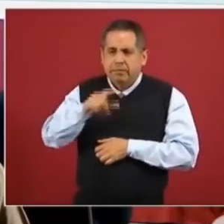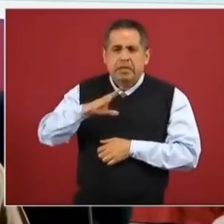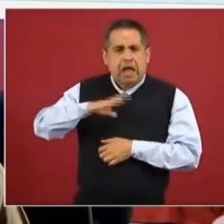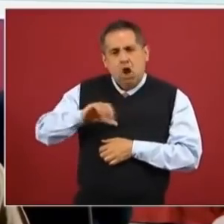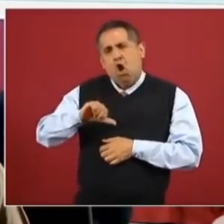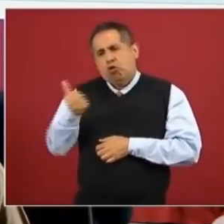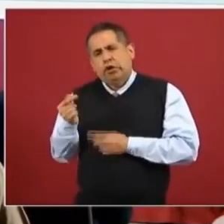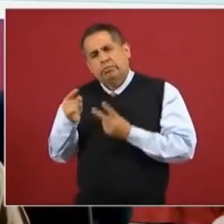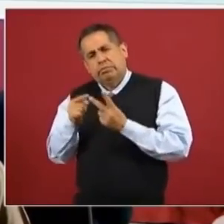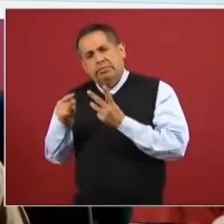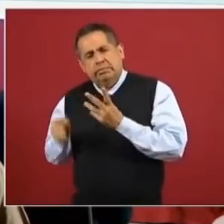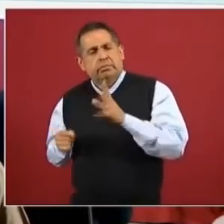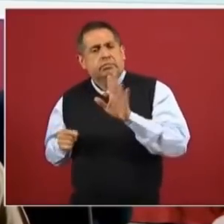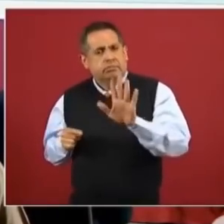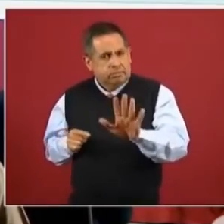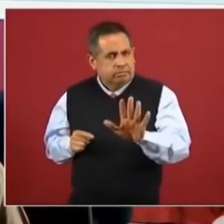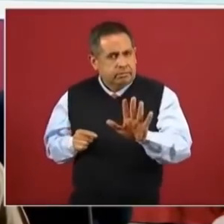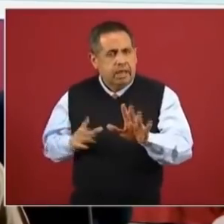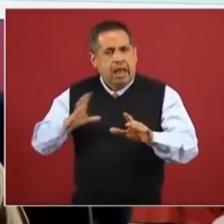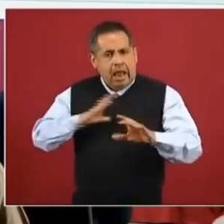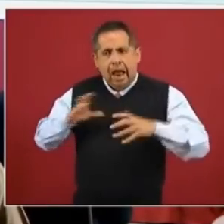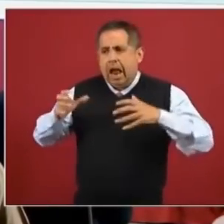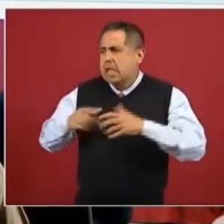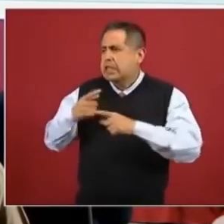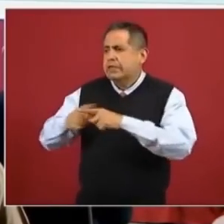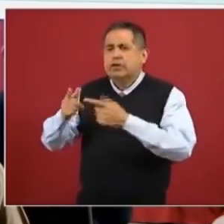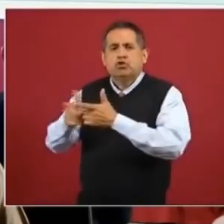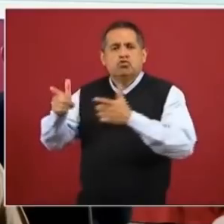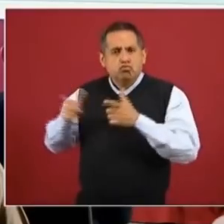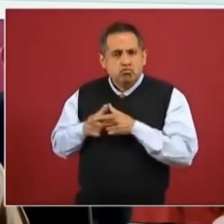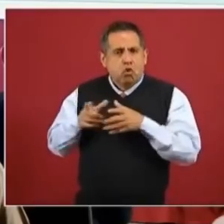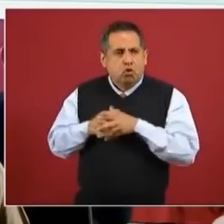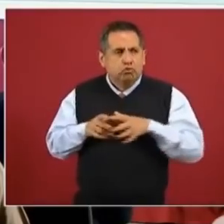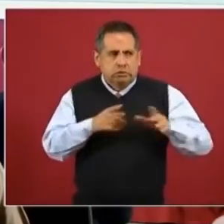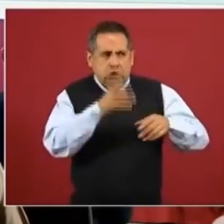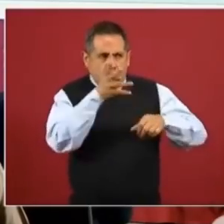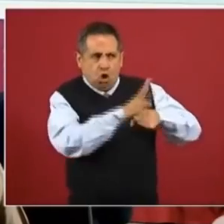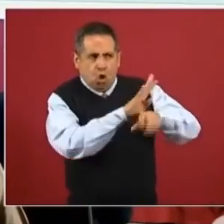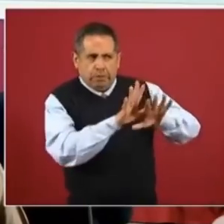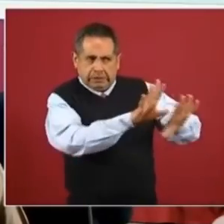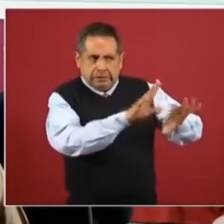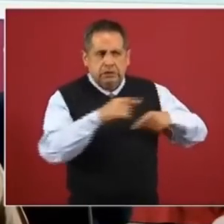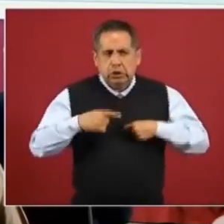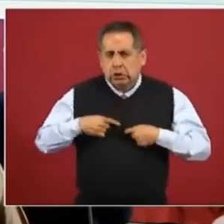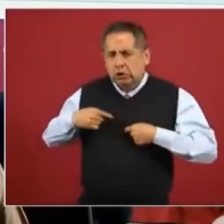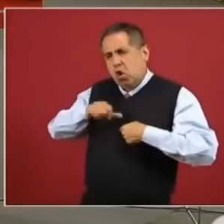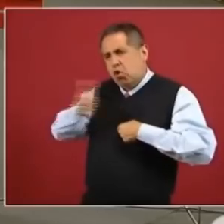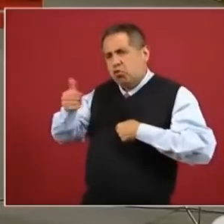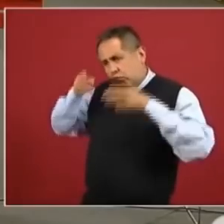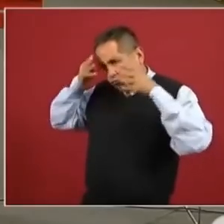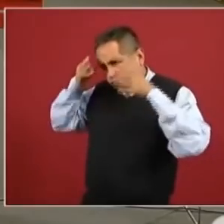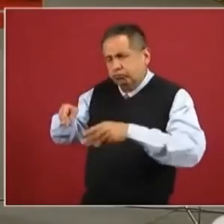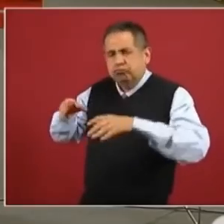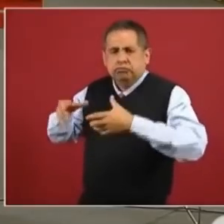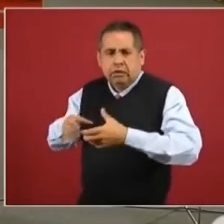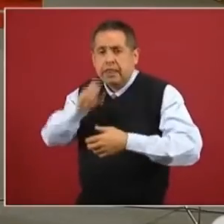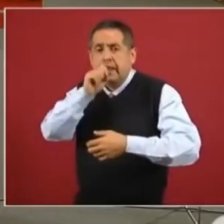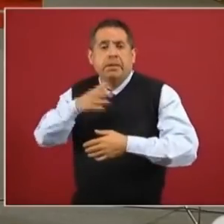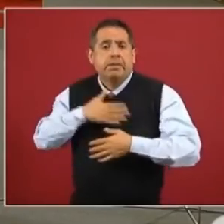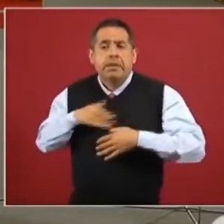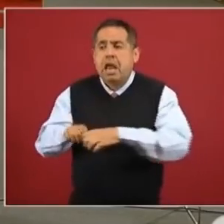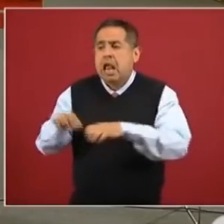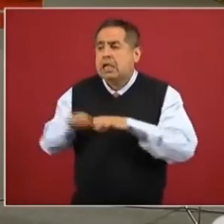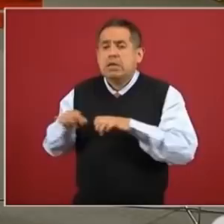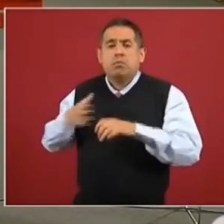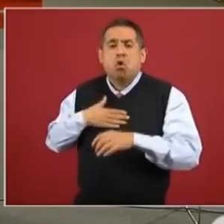otras instancias, habemos otros grupos de personas, con lo cual también quiero agradecer ampliamente el equipo de trabajo